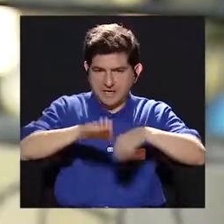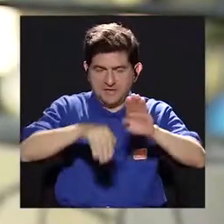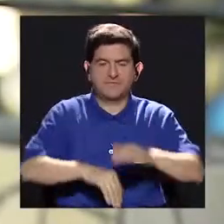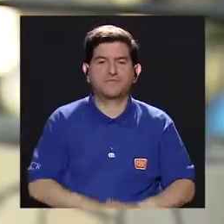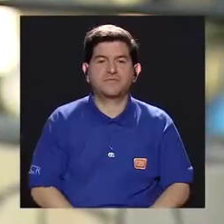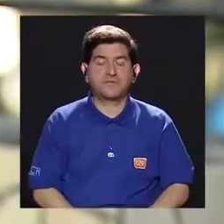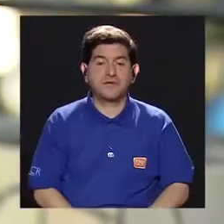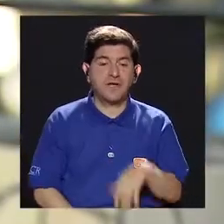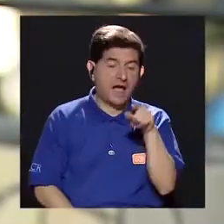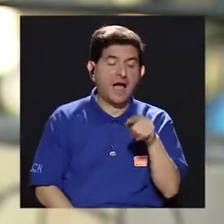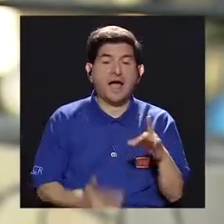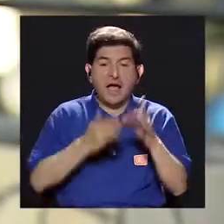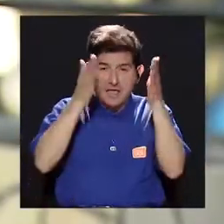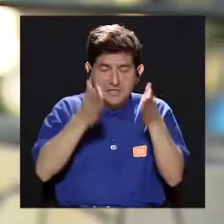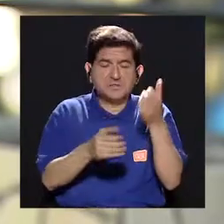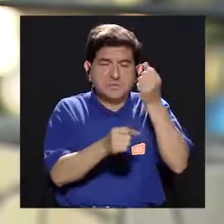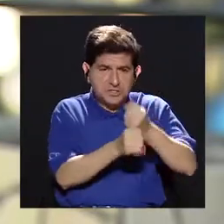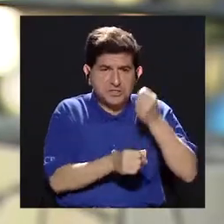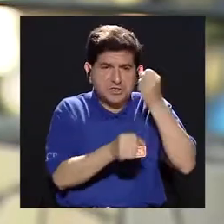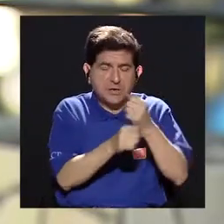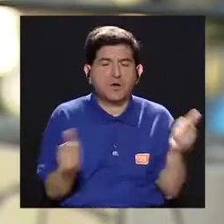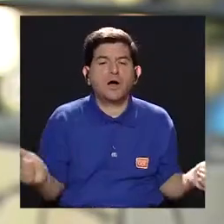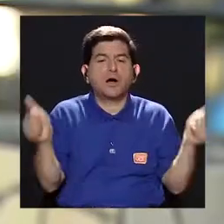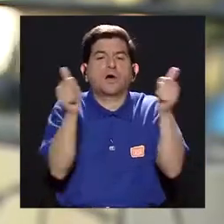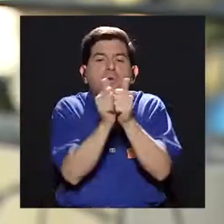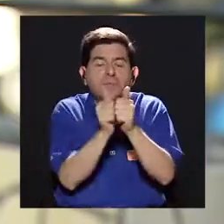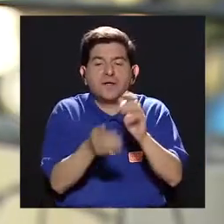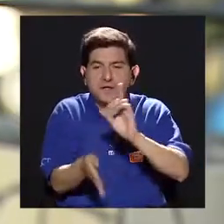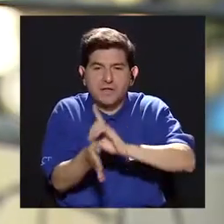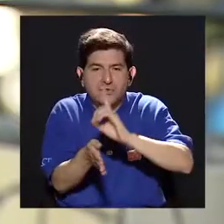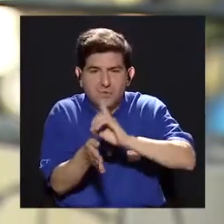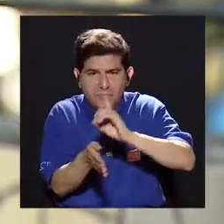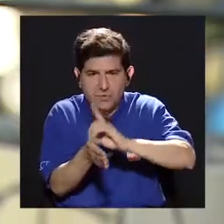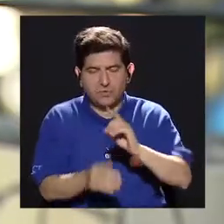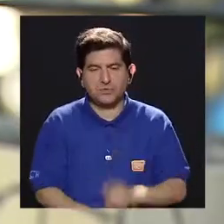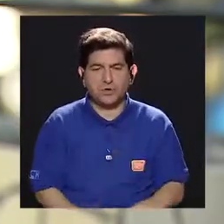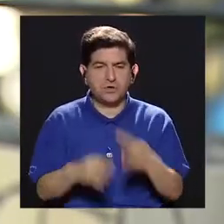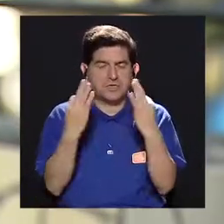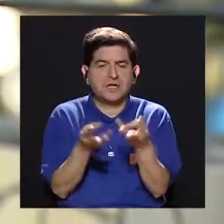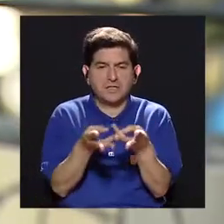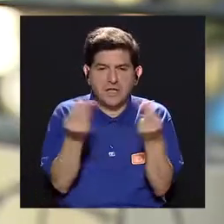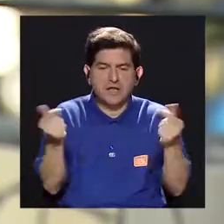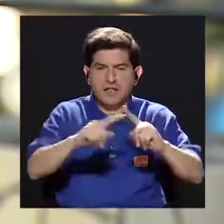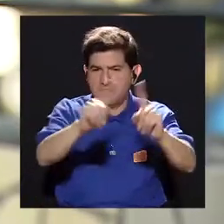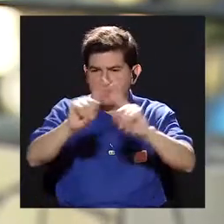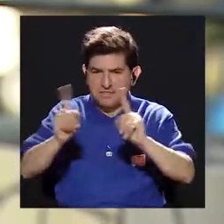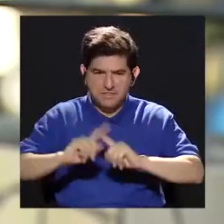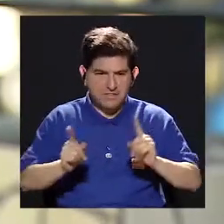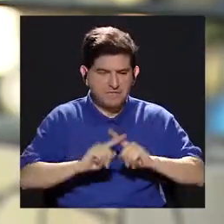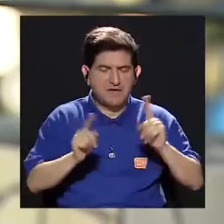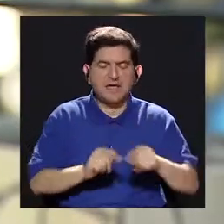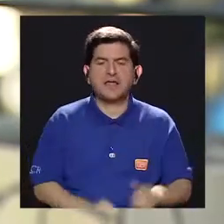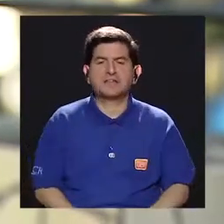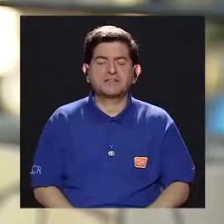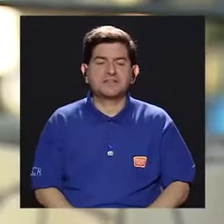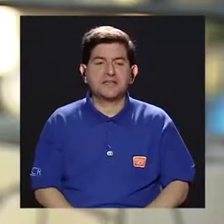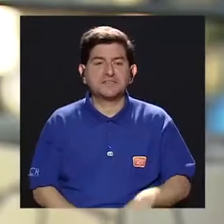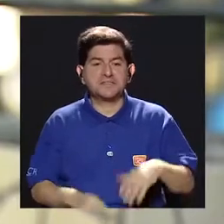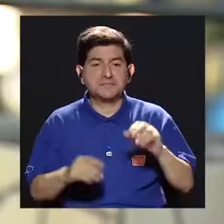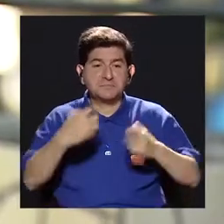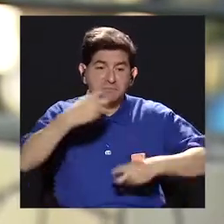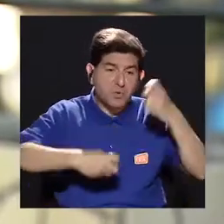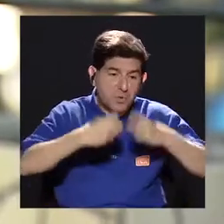pie. En esas el podólogo trabaja en conjunto con el médico para resolver las distintas